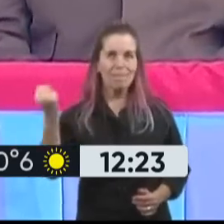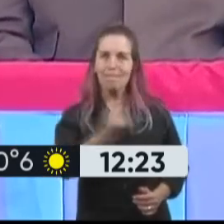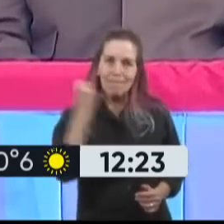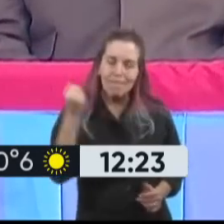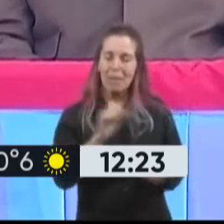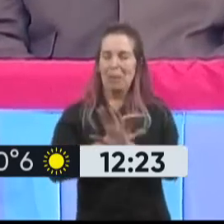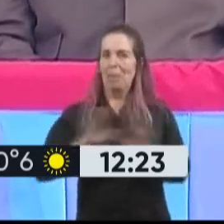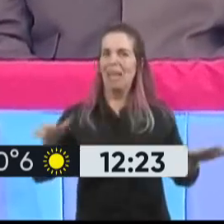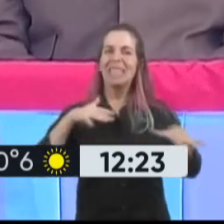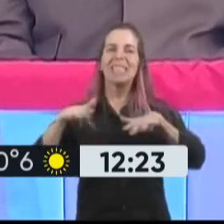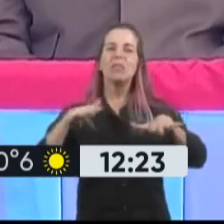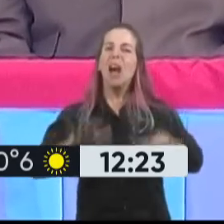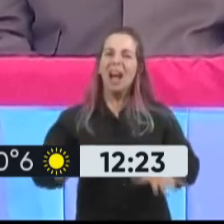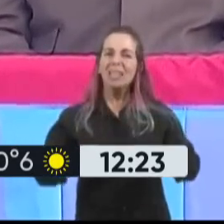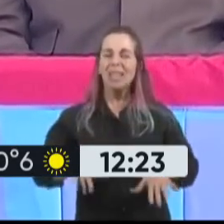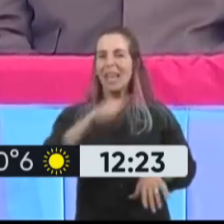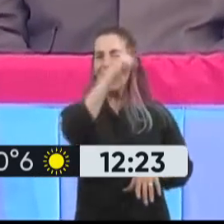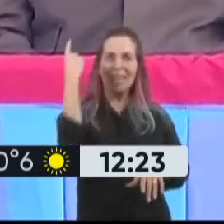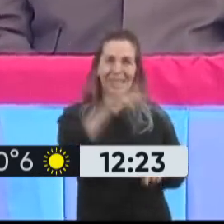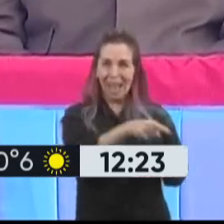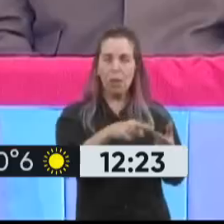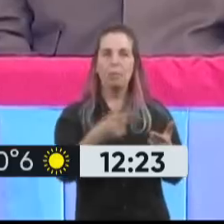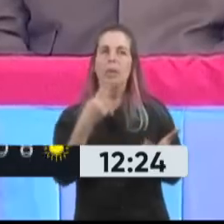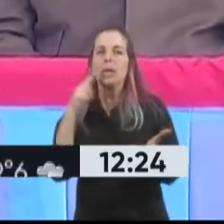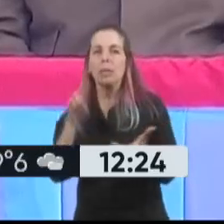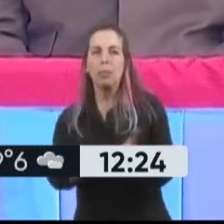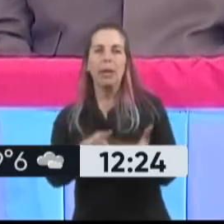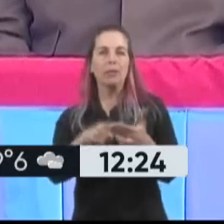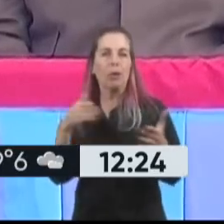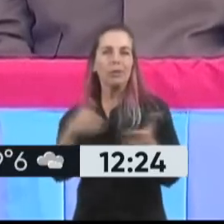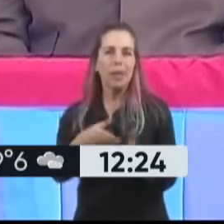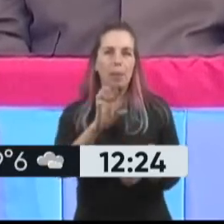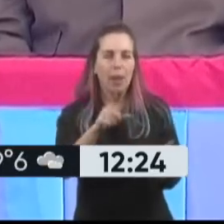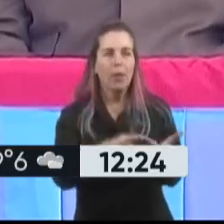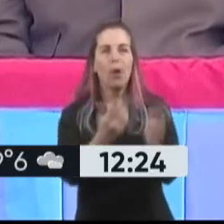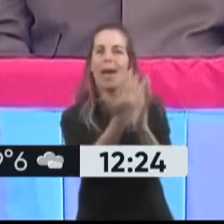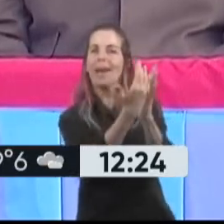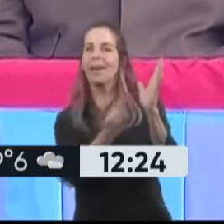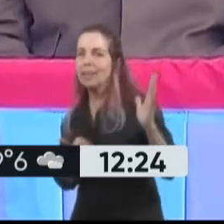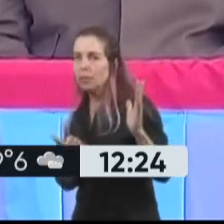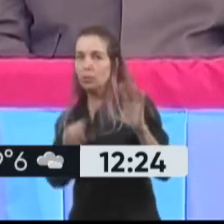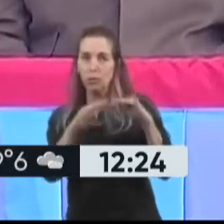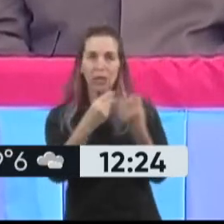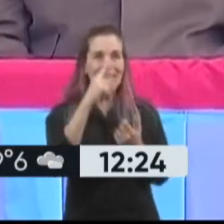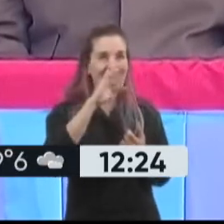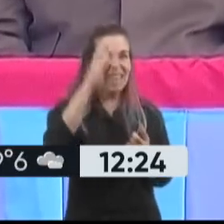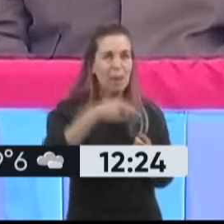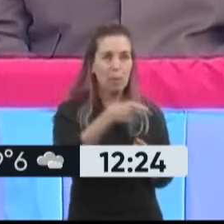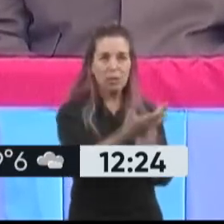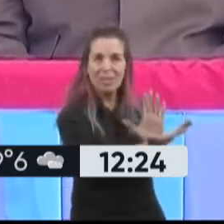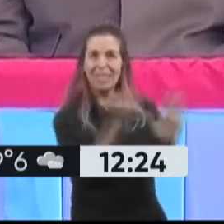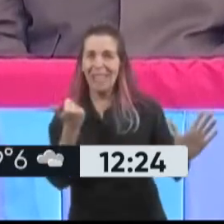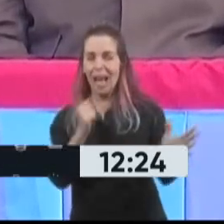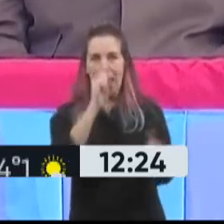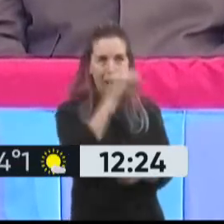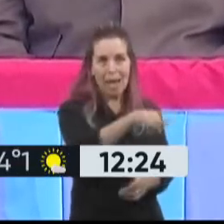modelo desastroso donde el Estado, entre retenciones y cepo, le expropia al campo el 70% de lo que produce. Se va a